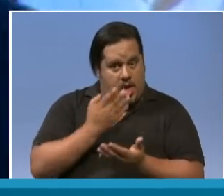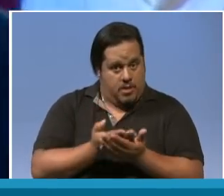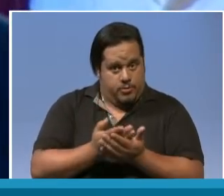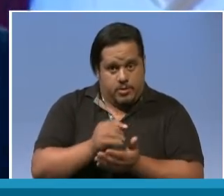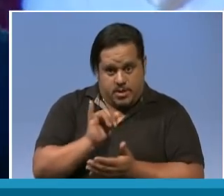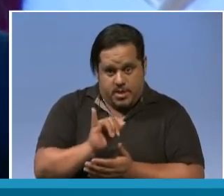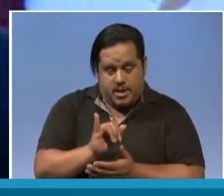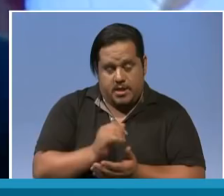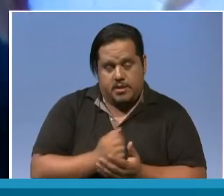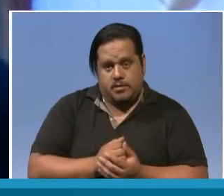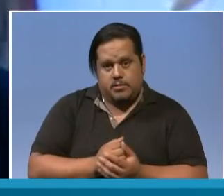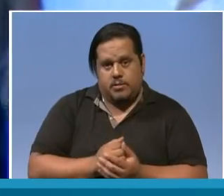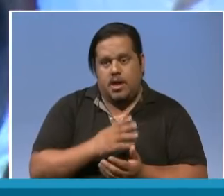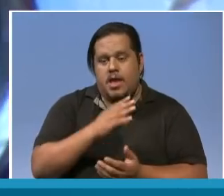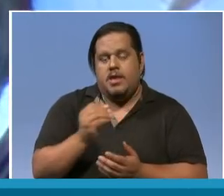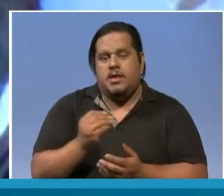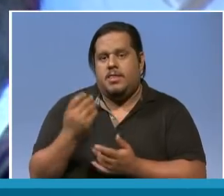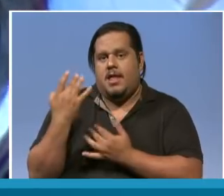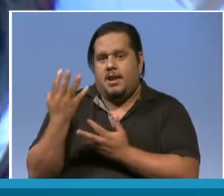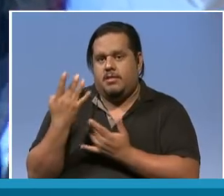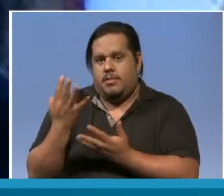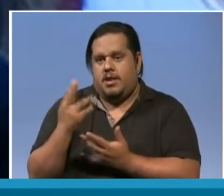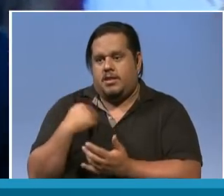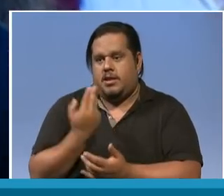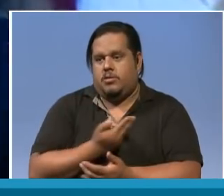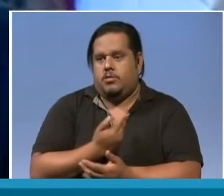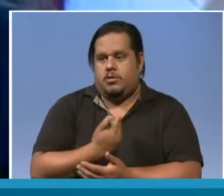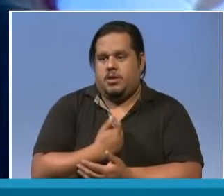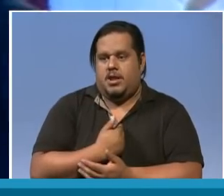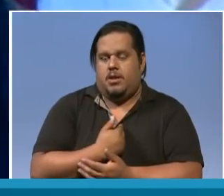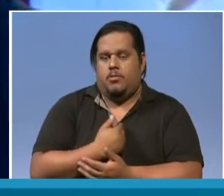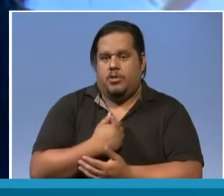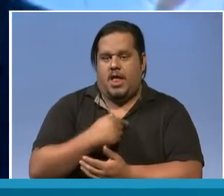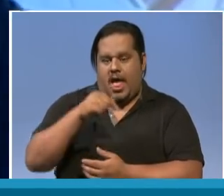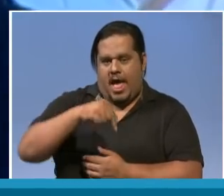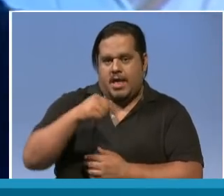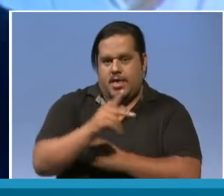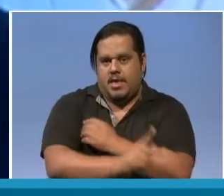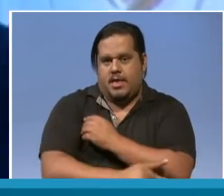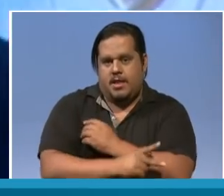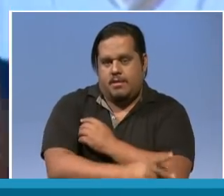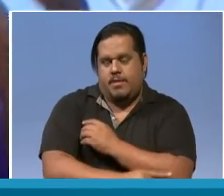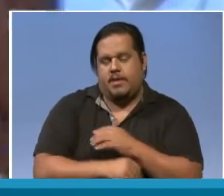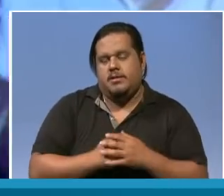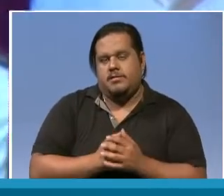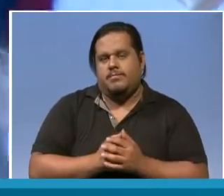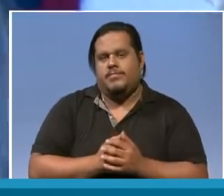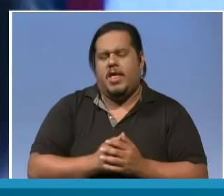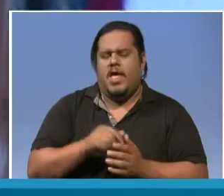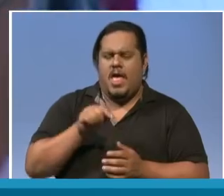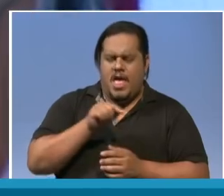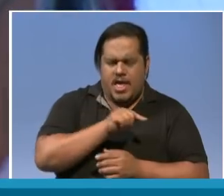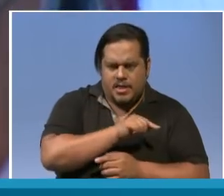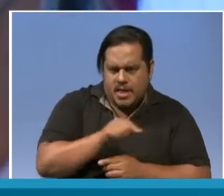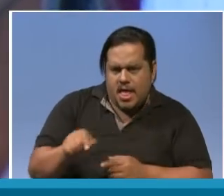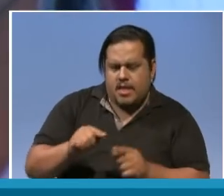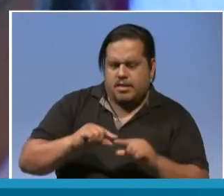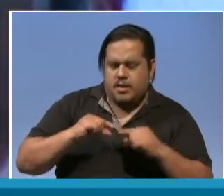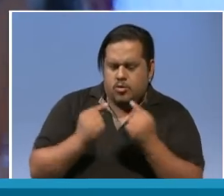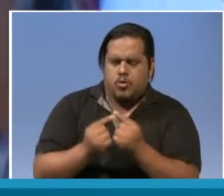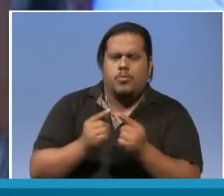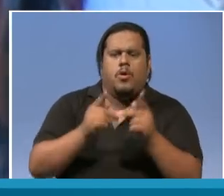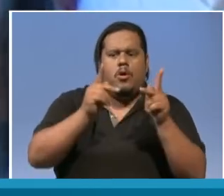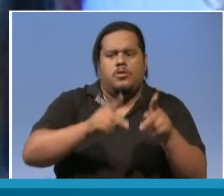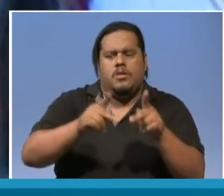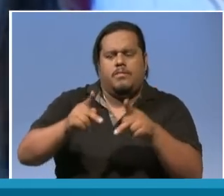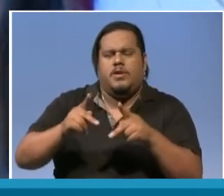evidencia de eso y de la esperanza que tenemos en nuestro país, es este grupo de personas maravillosas